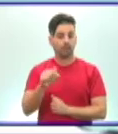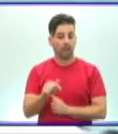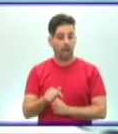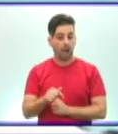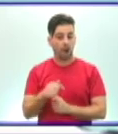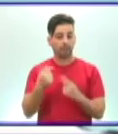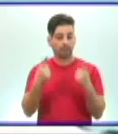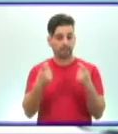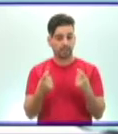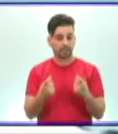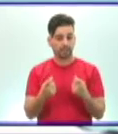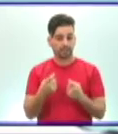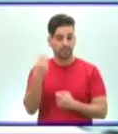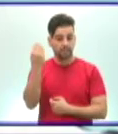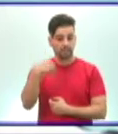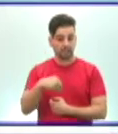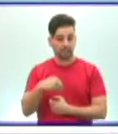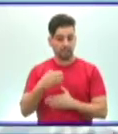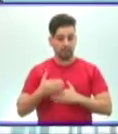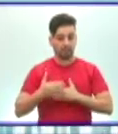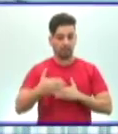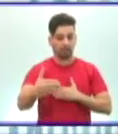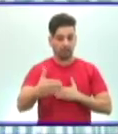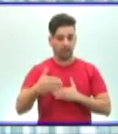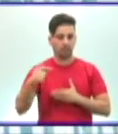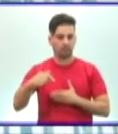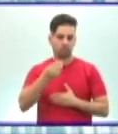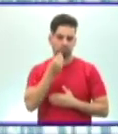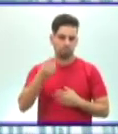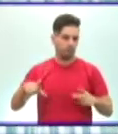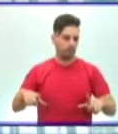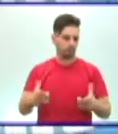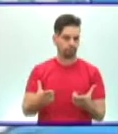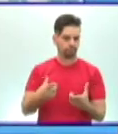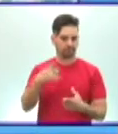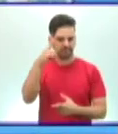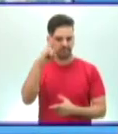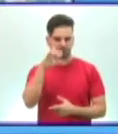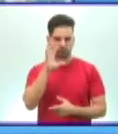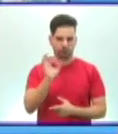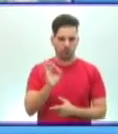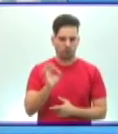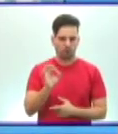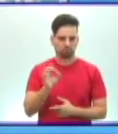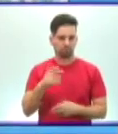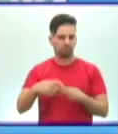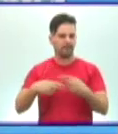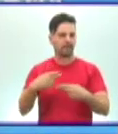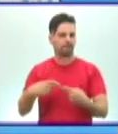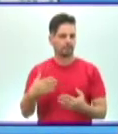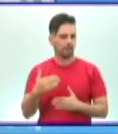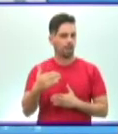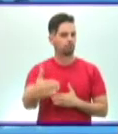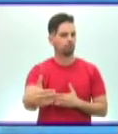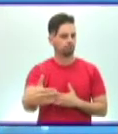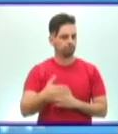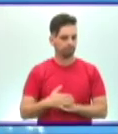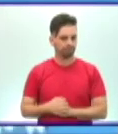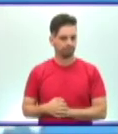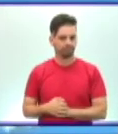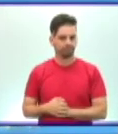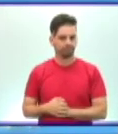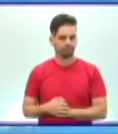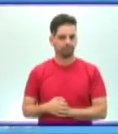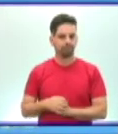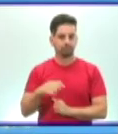será la eficacia de estas medidas ni hasta qué punto este es un proceso sin retorno. Lo que sí es evidente es que así hemos llegado a